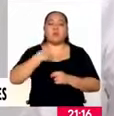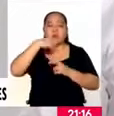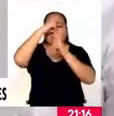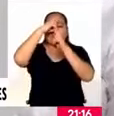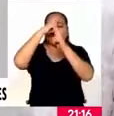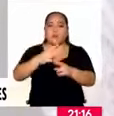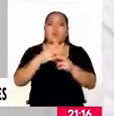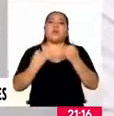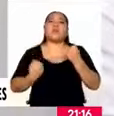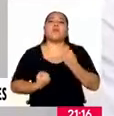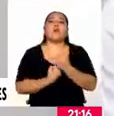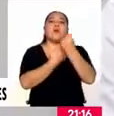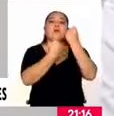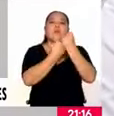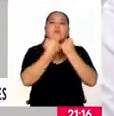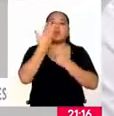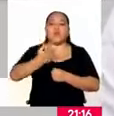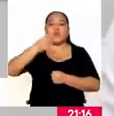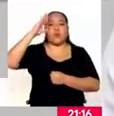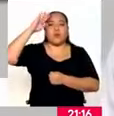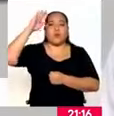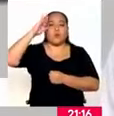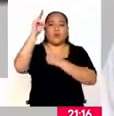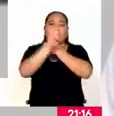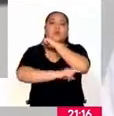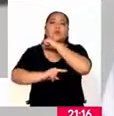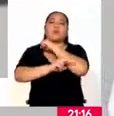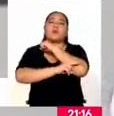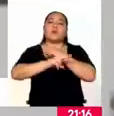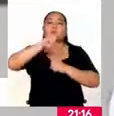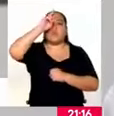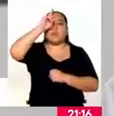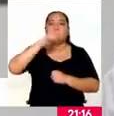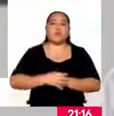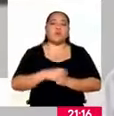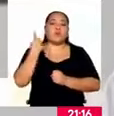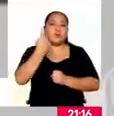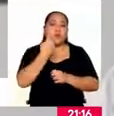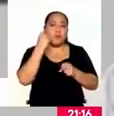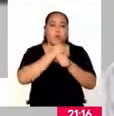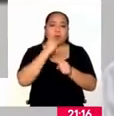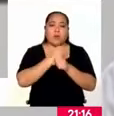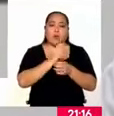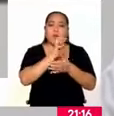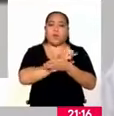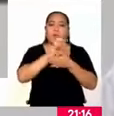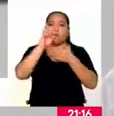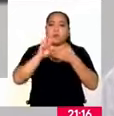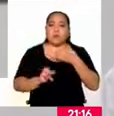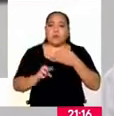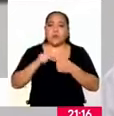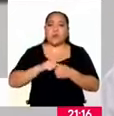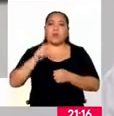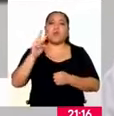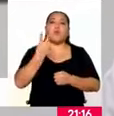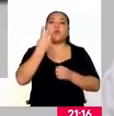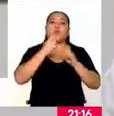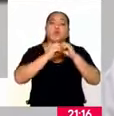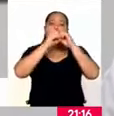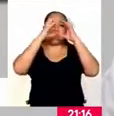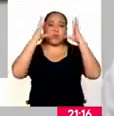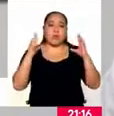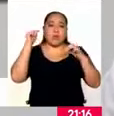respeto y solidaridad con nuestra Policía Nacional del Perú, no solamente por el trabajo profesional que por segundo día lo ha llevado